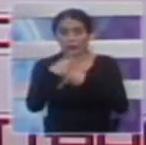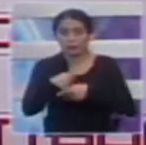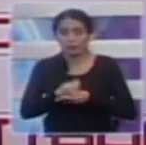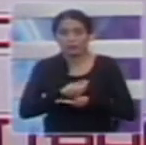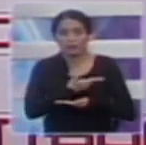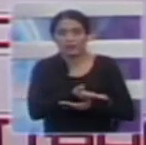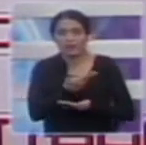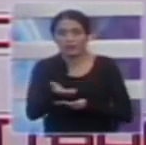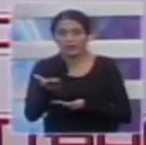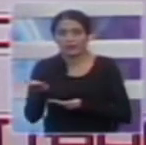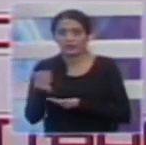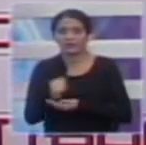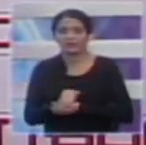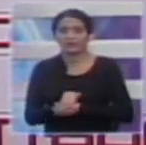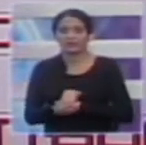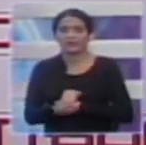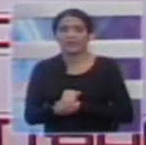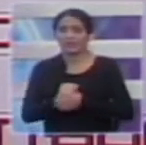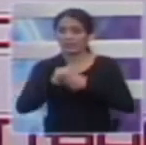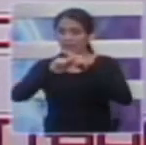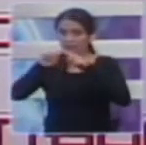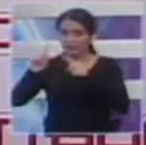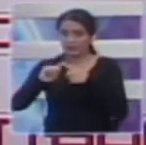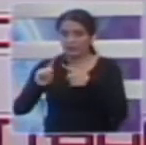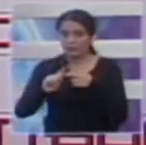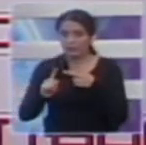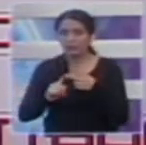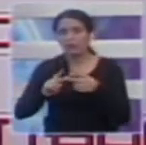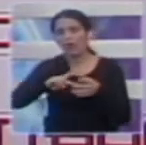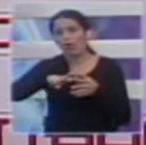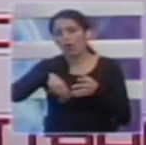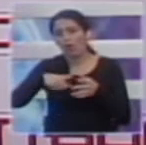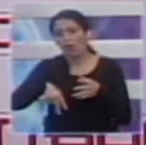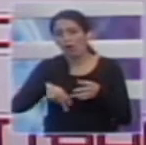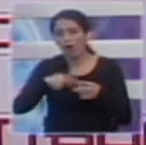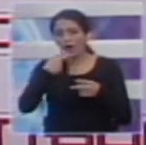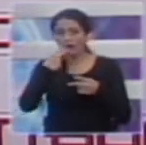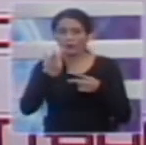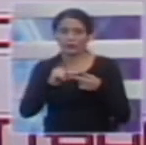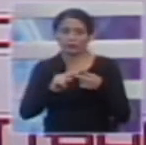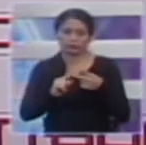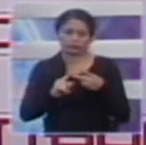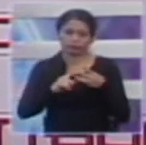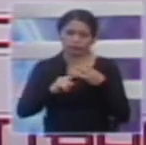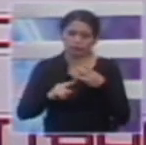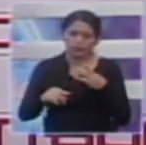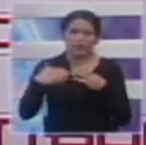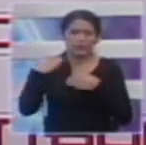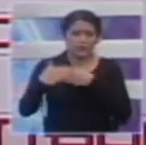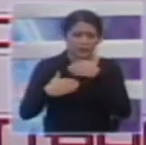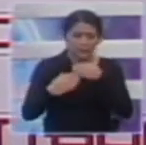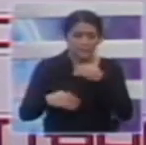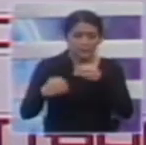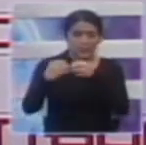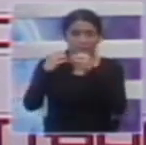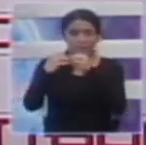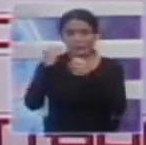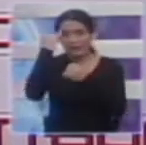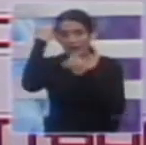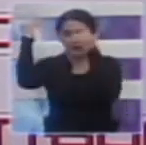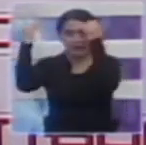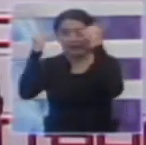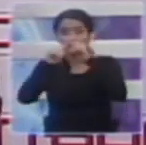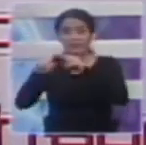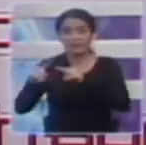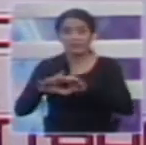haciendo raviolones y sorrentinos. Tenemos también espaguetis, gnocchis y bueno, vamos avanzando cada vez en desarrollar nuevos estilos